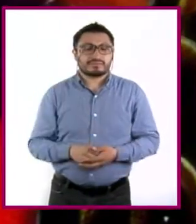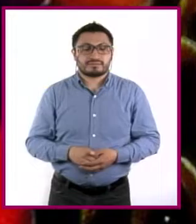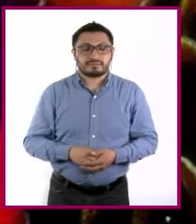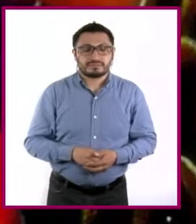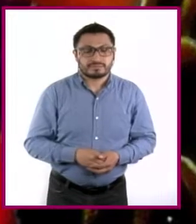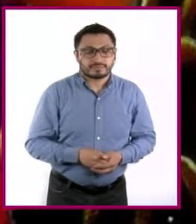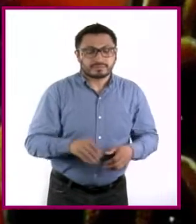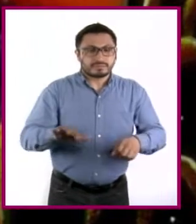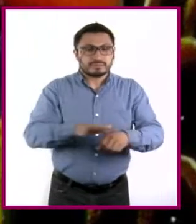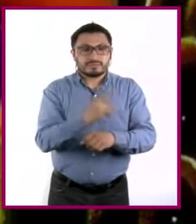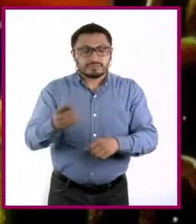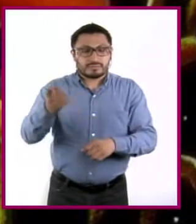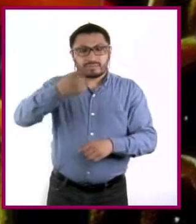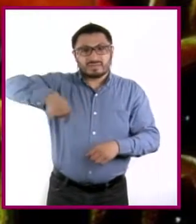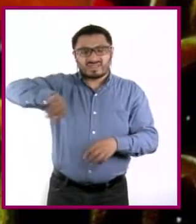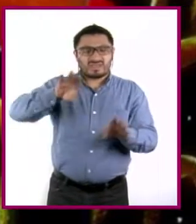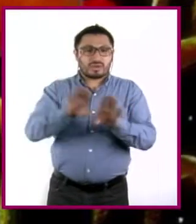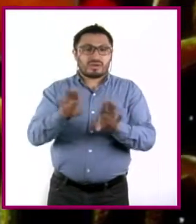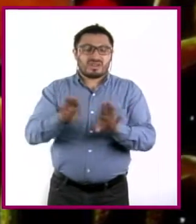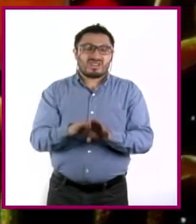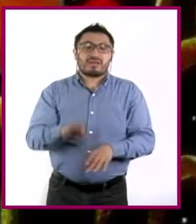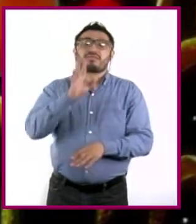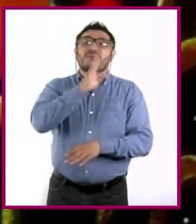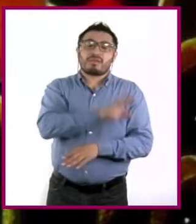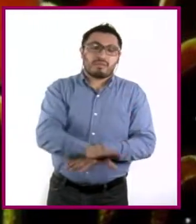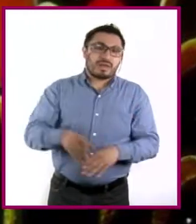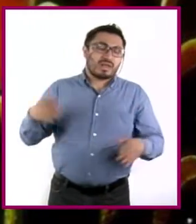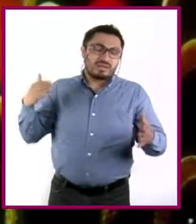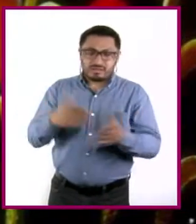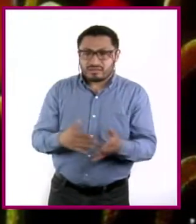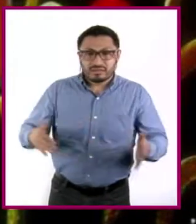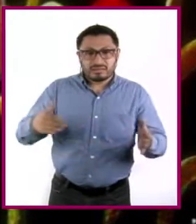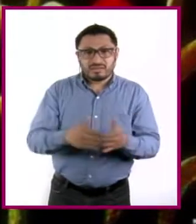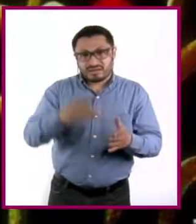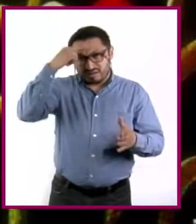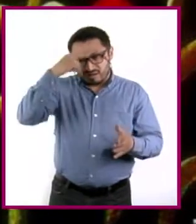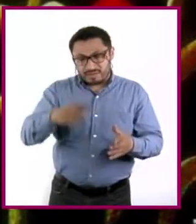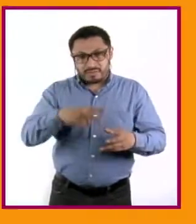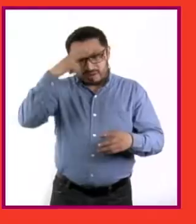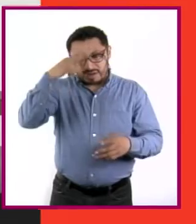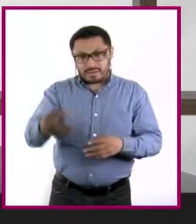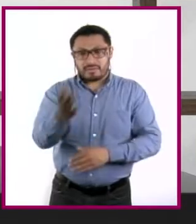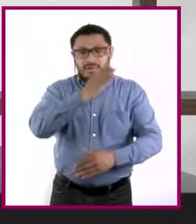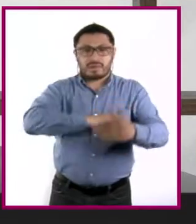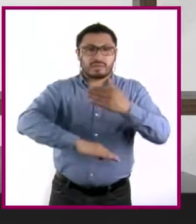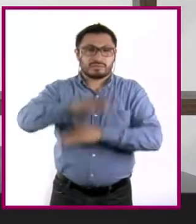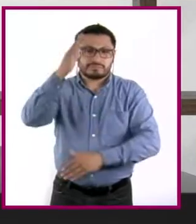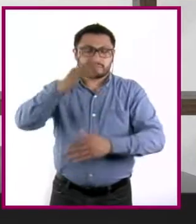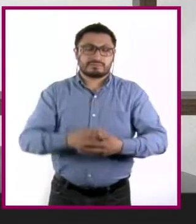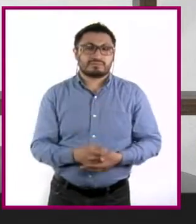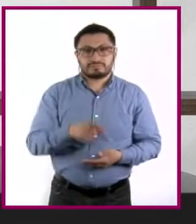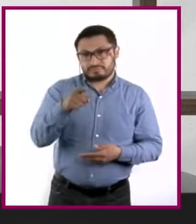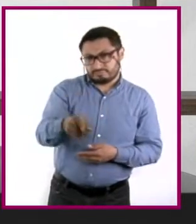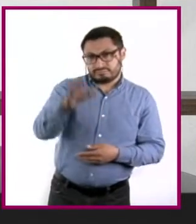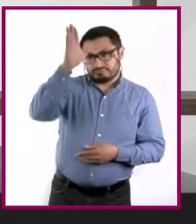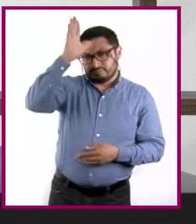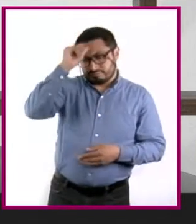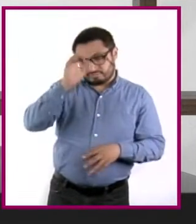conflicto con los intereses económicos de las élites. Para intentar comprender mejor esta situación, recurriremos a nuestra